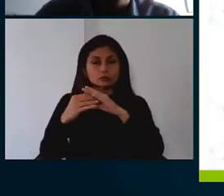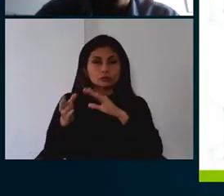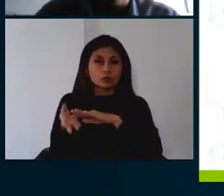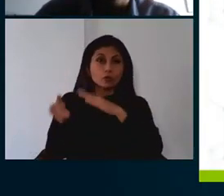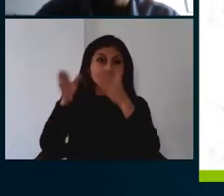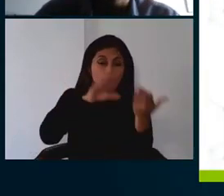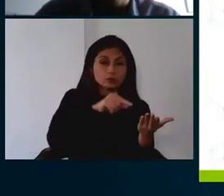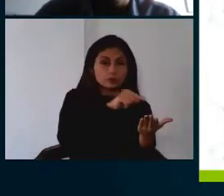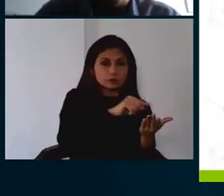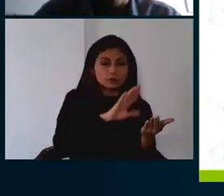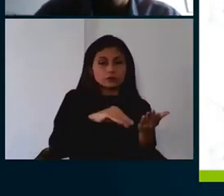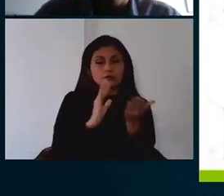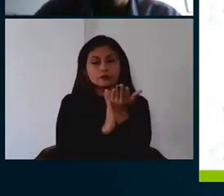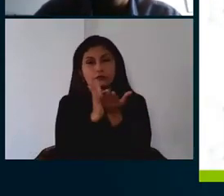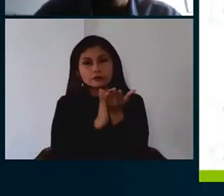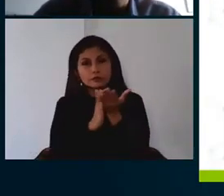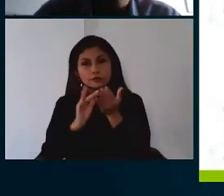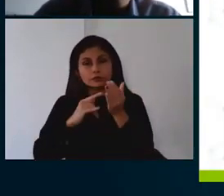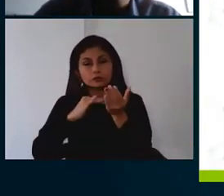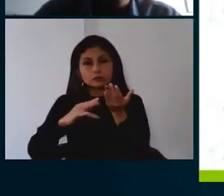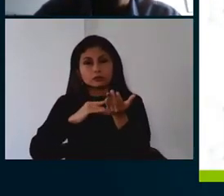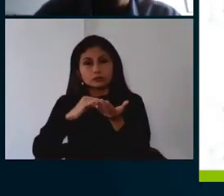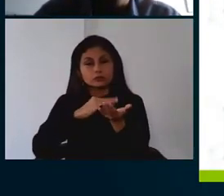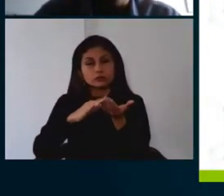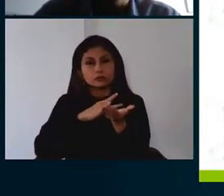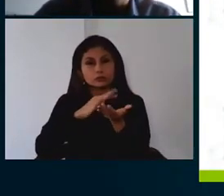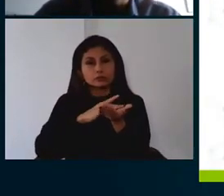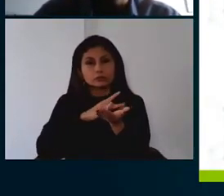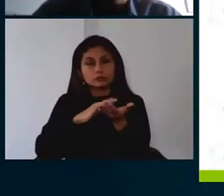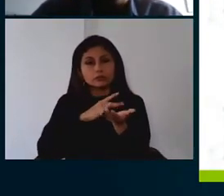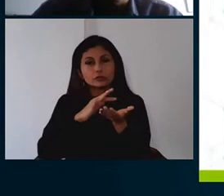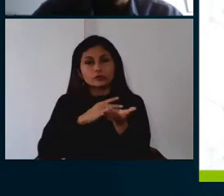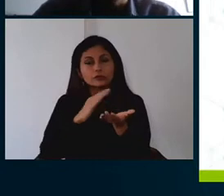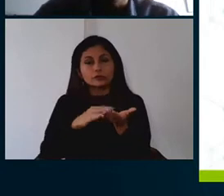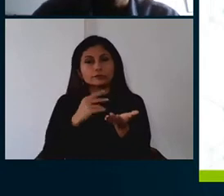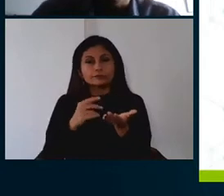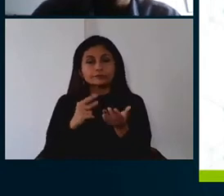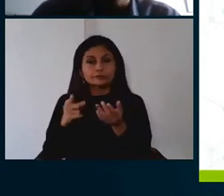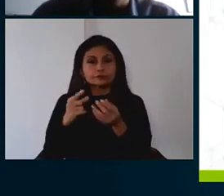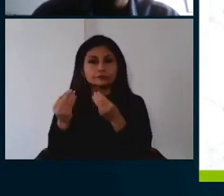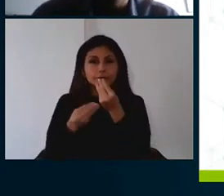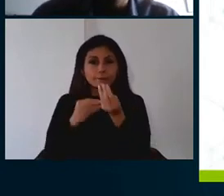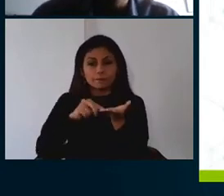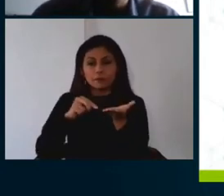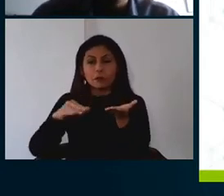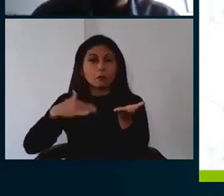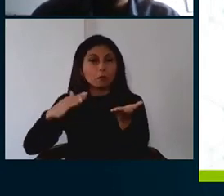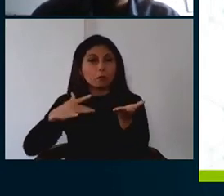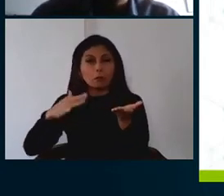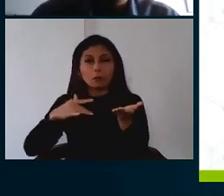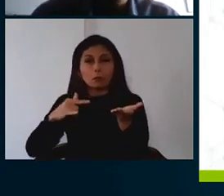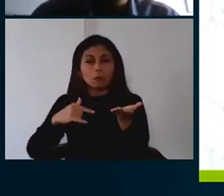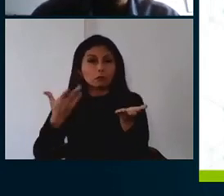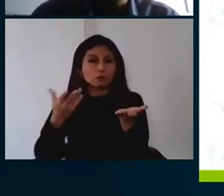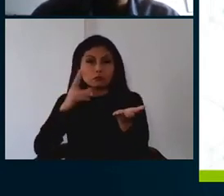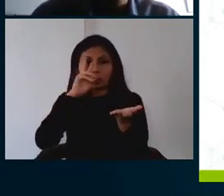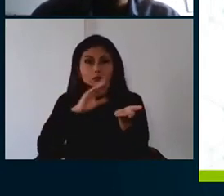mitad adyacente no hay una cantidad de flujo significativo, se convierte en una zona muerta.